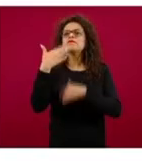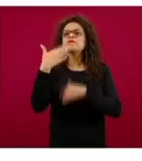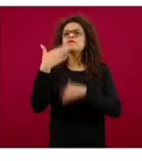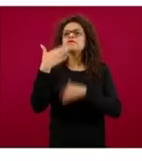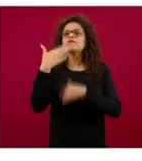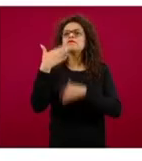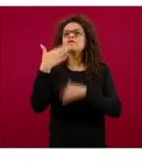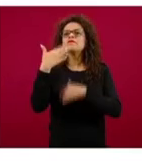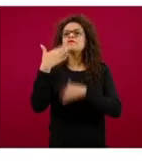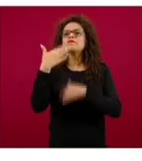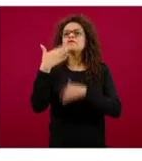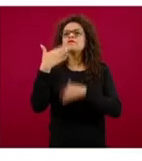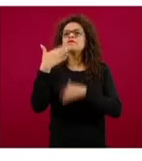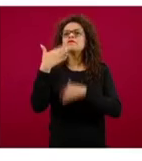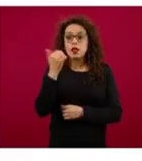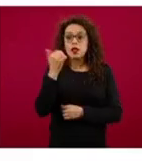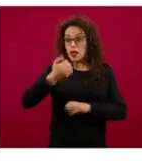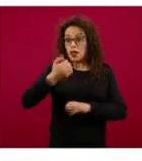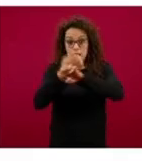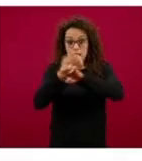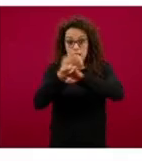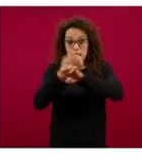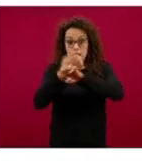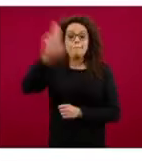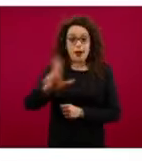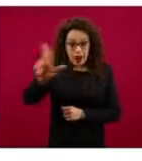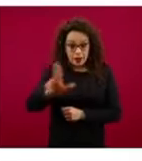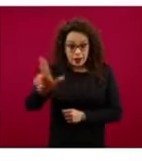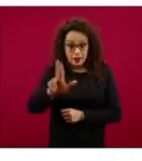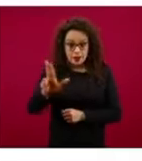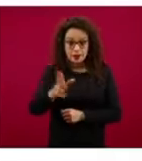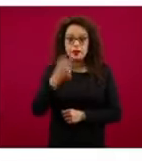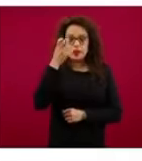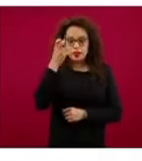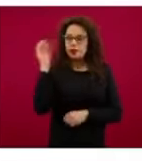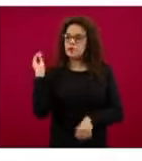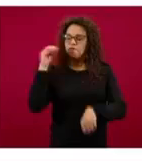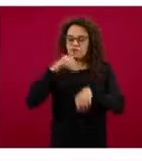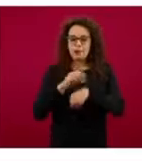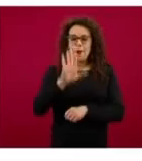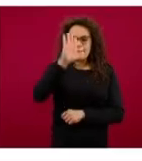repertorio semanal por entidad federativa el próximo martes, vamos a incorporar una gráfica